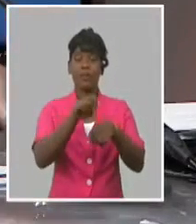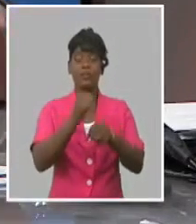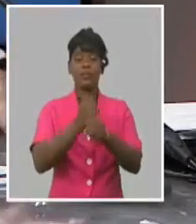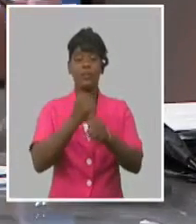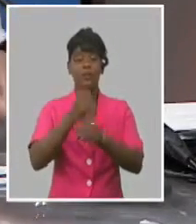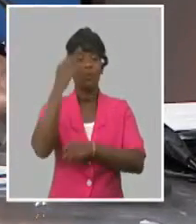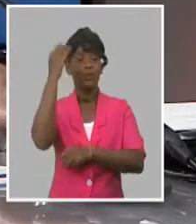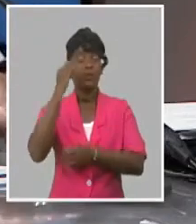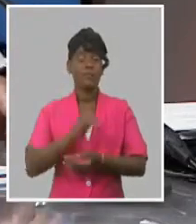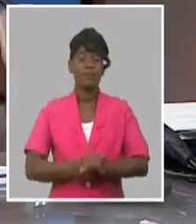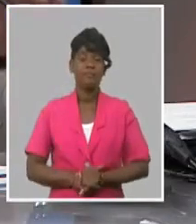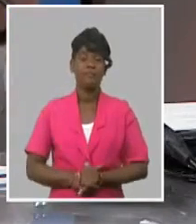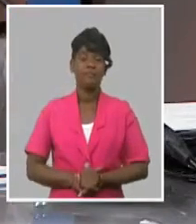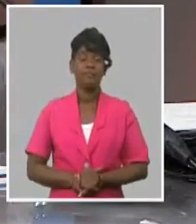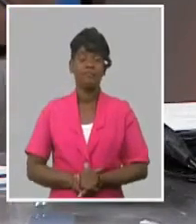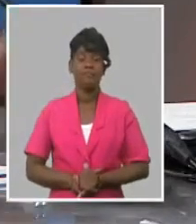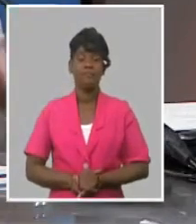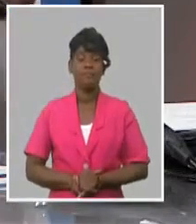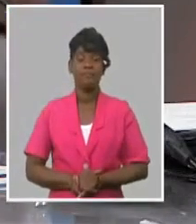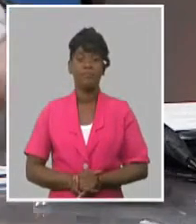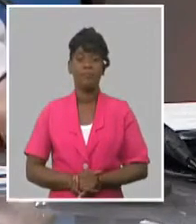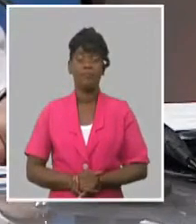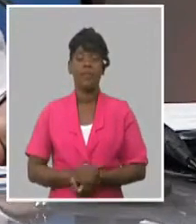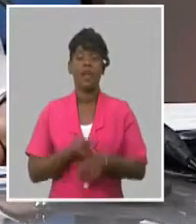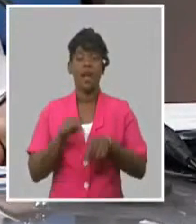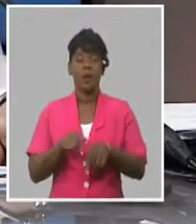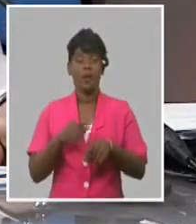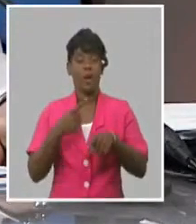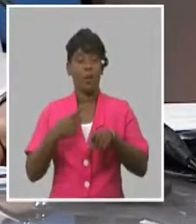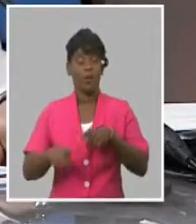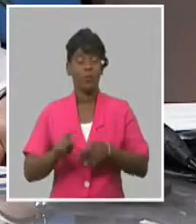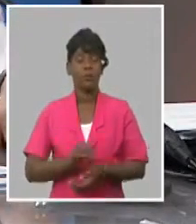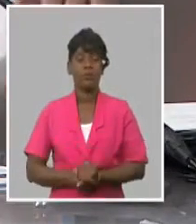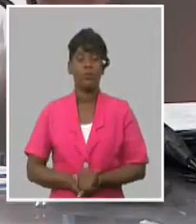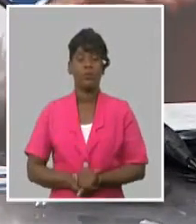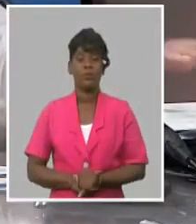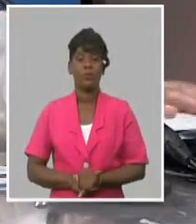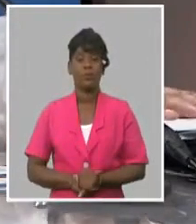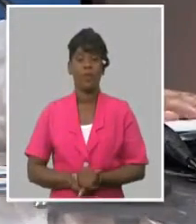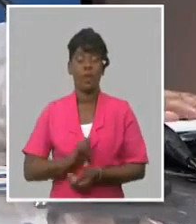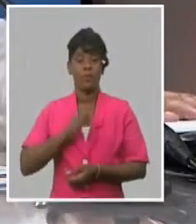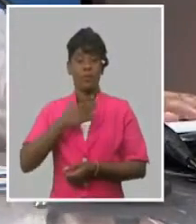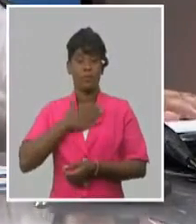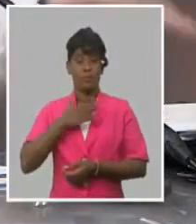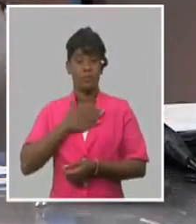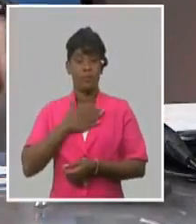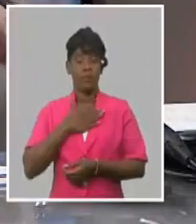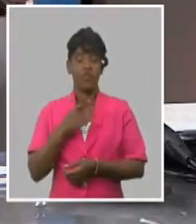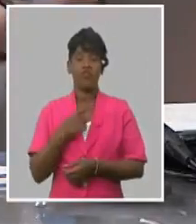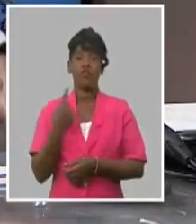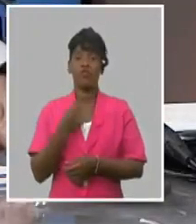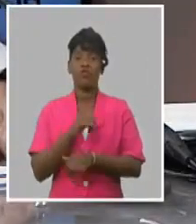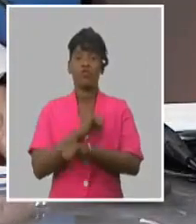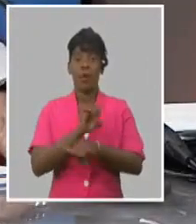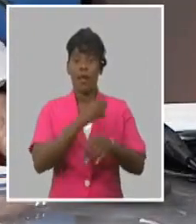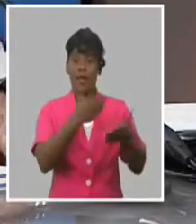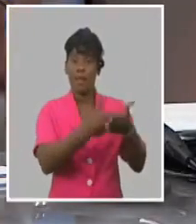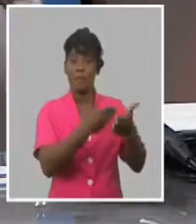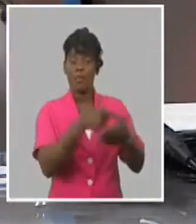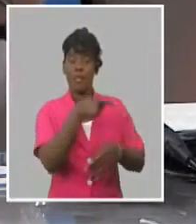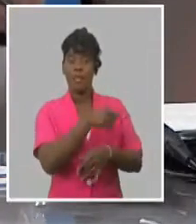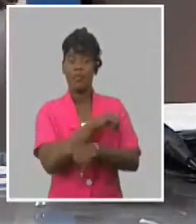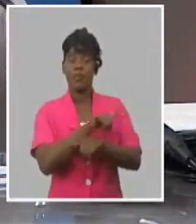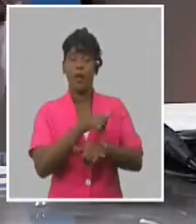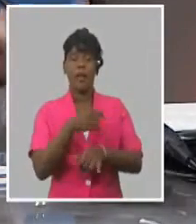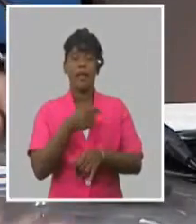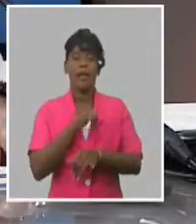En el sector presupuestado se produjo un ahorro. Porque con 20.000 pesos tuvo una capacidad de compra,